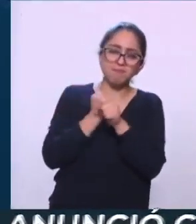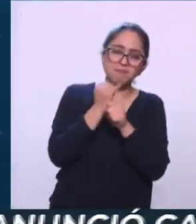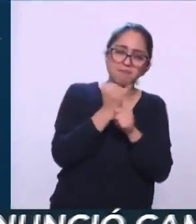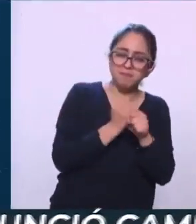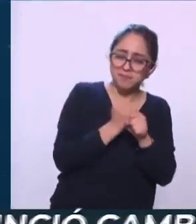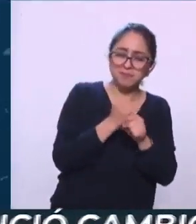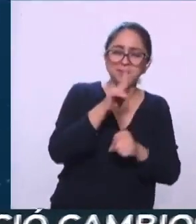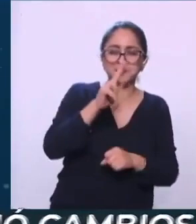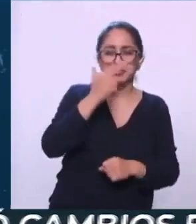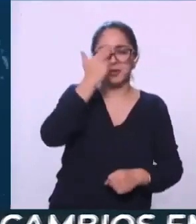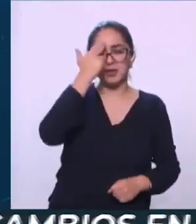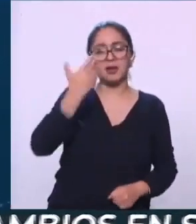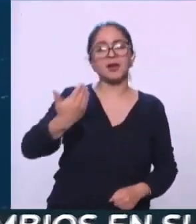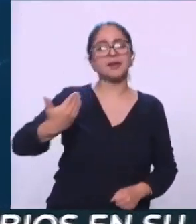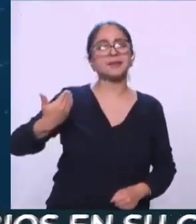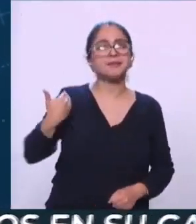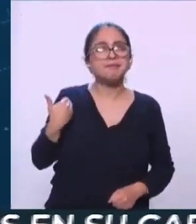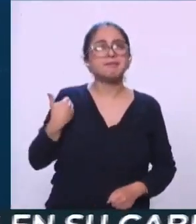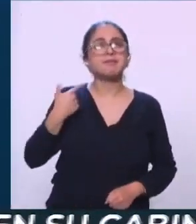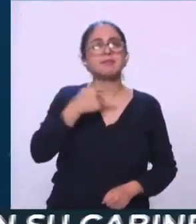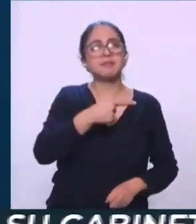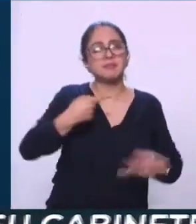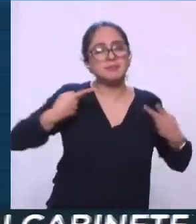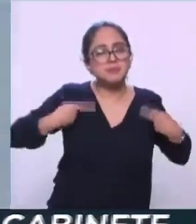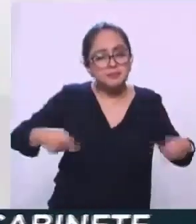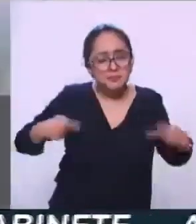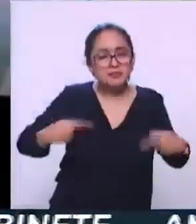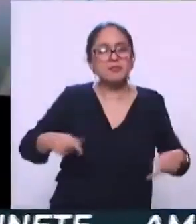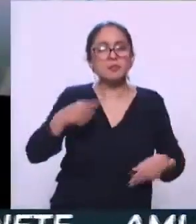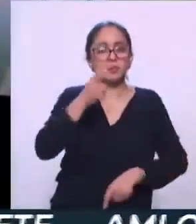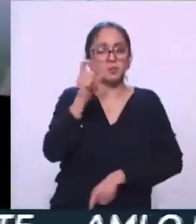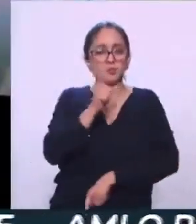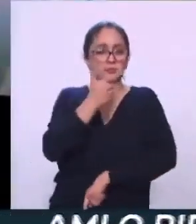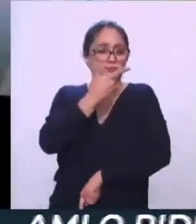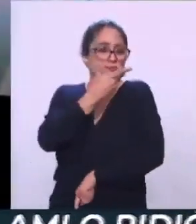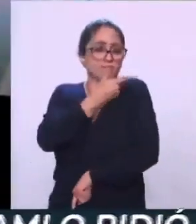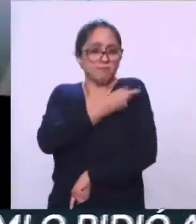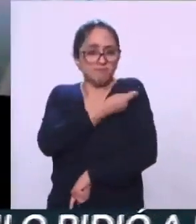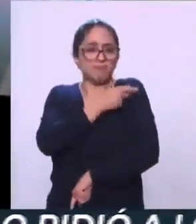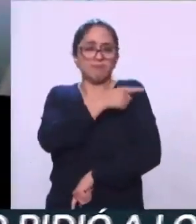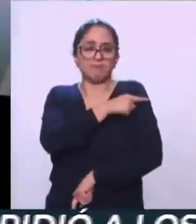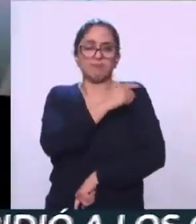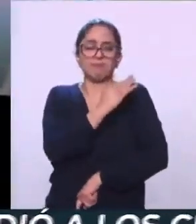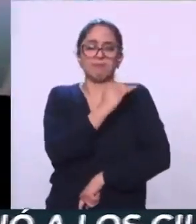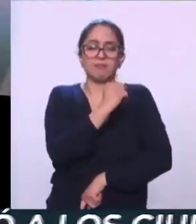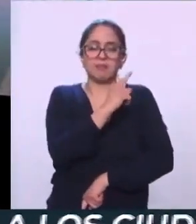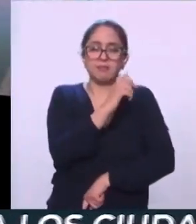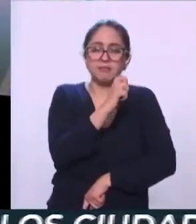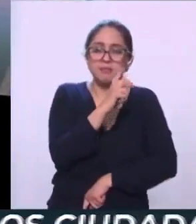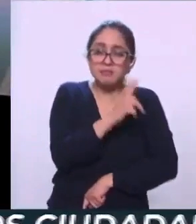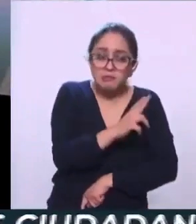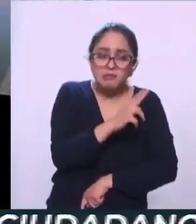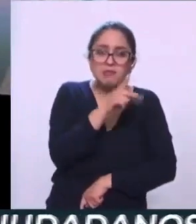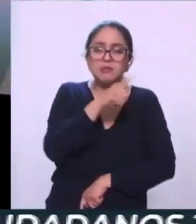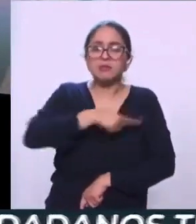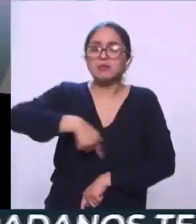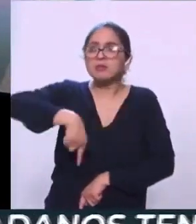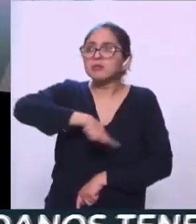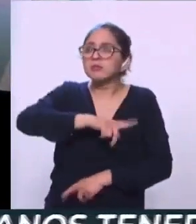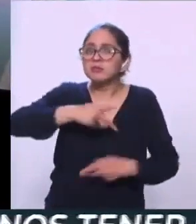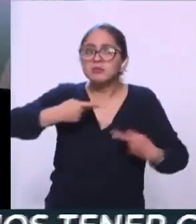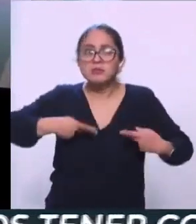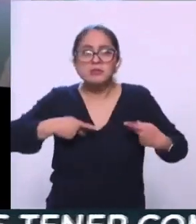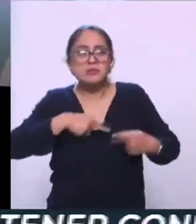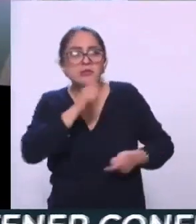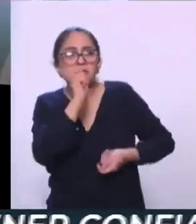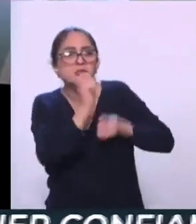Recordemos que, por ejemplo, cuando hubo una persona que reaccionó a la vacuna de Pfizer, pues inmediatamente se creó toda una ola en torno